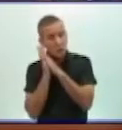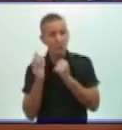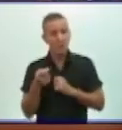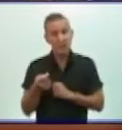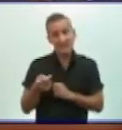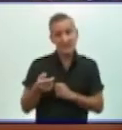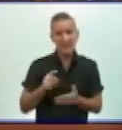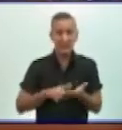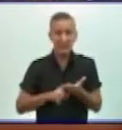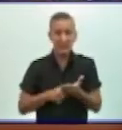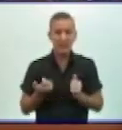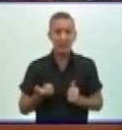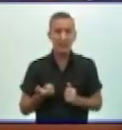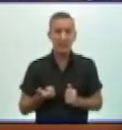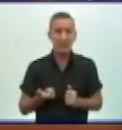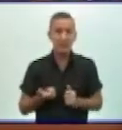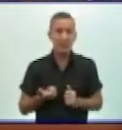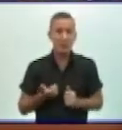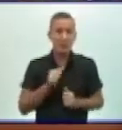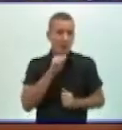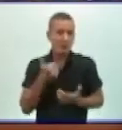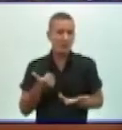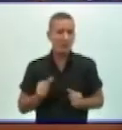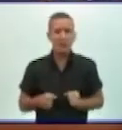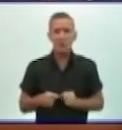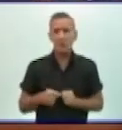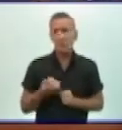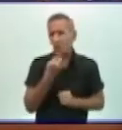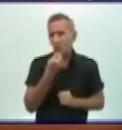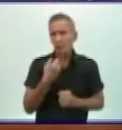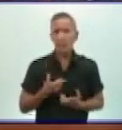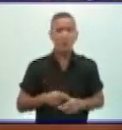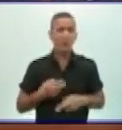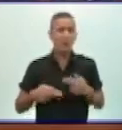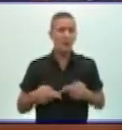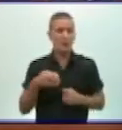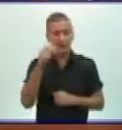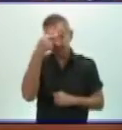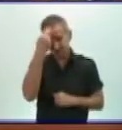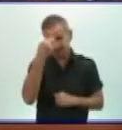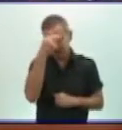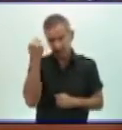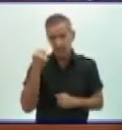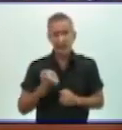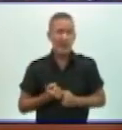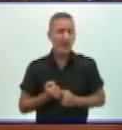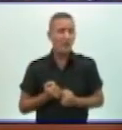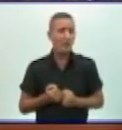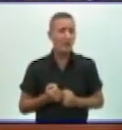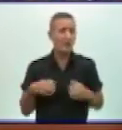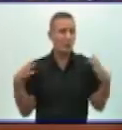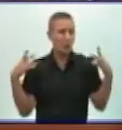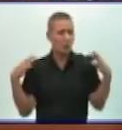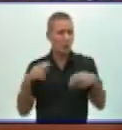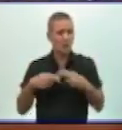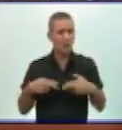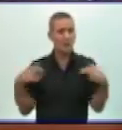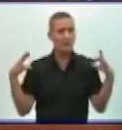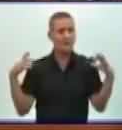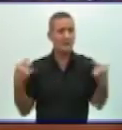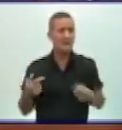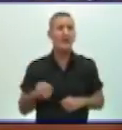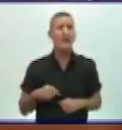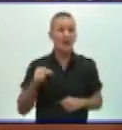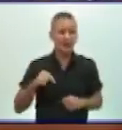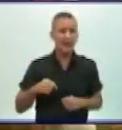o incluso de cosas tan sencillas como lo que vamos a comer o lo que vamos a hacer el domingo o lo que vamos a hacer en las vacaciones. Eso implica participar, pero además tengo